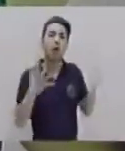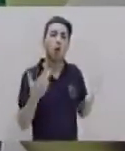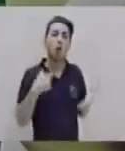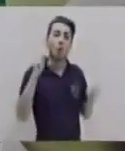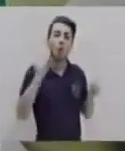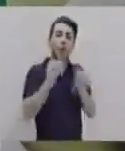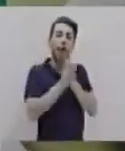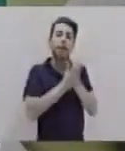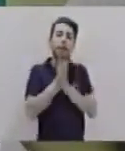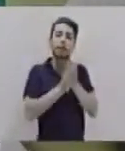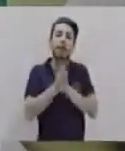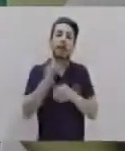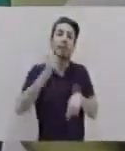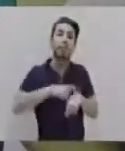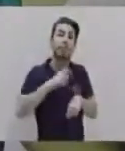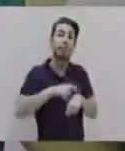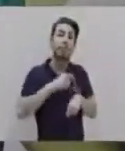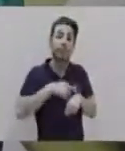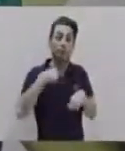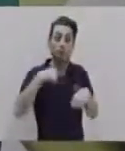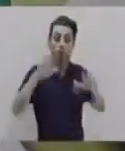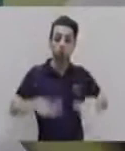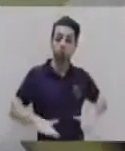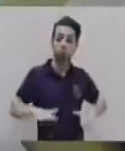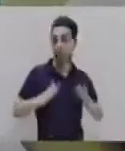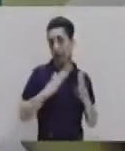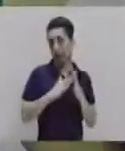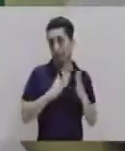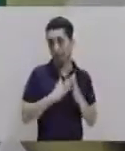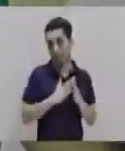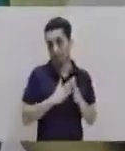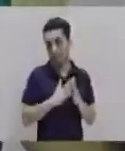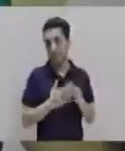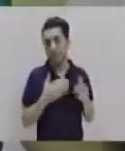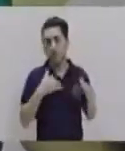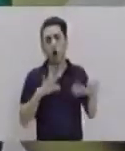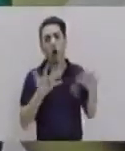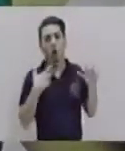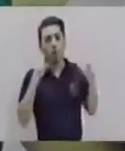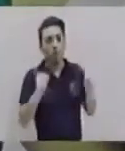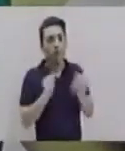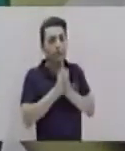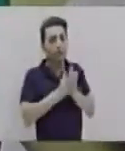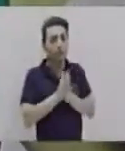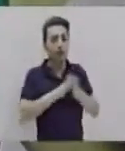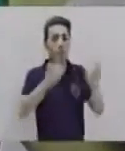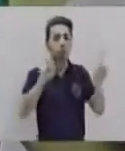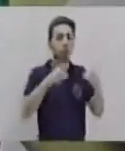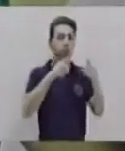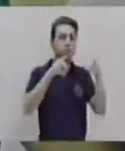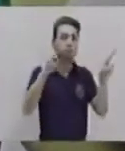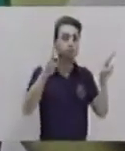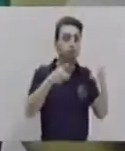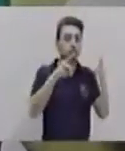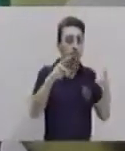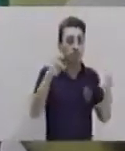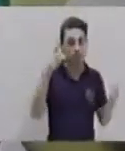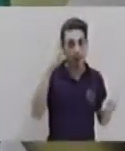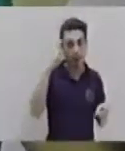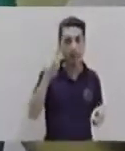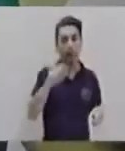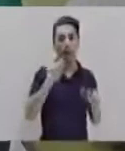podemos aprovechar el tiempo que estamos ahora en casa y cómo podemos aprovechar la música para pasarla bien en casa.